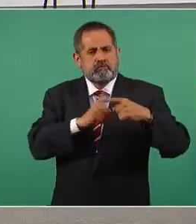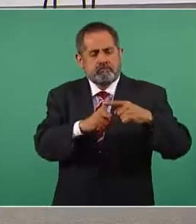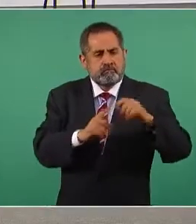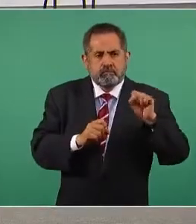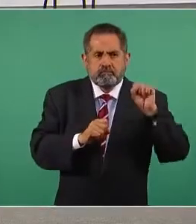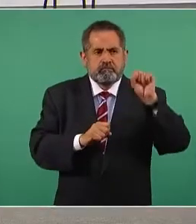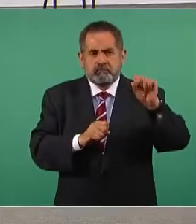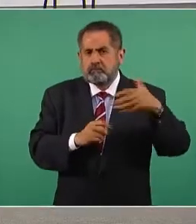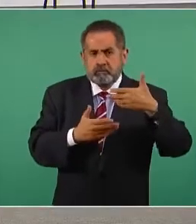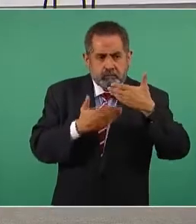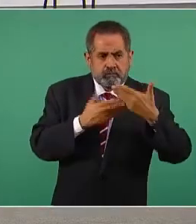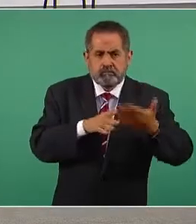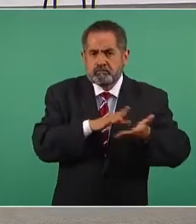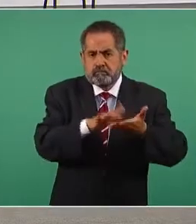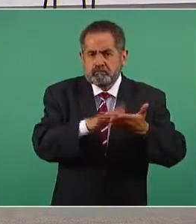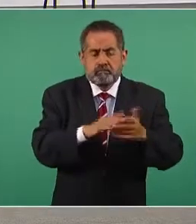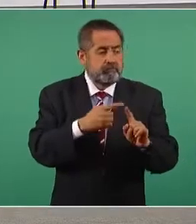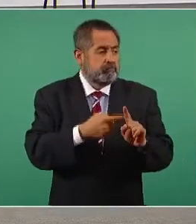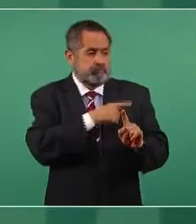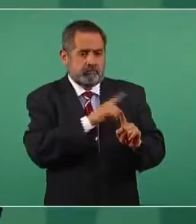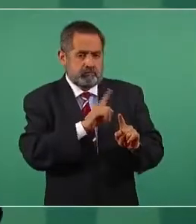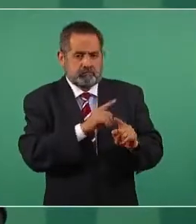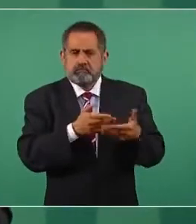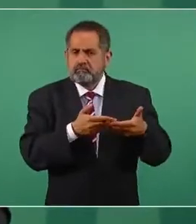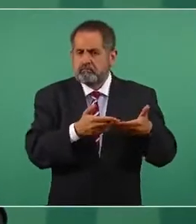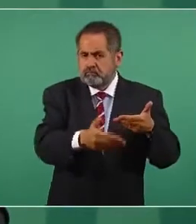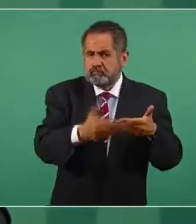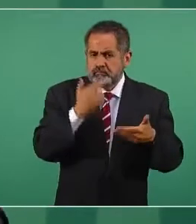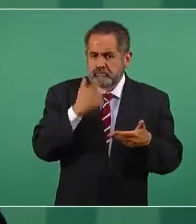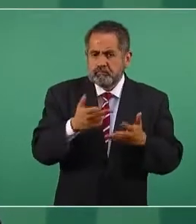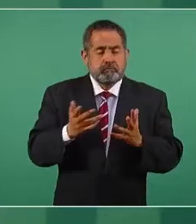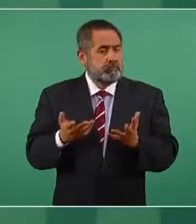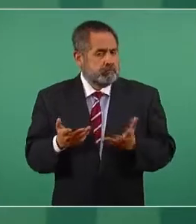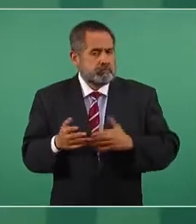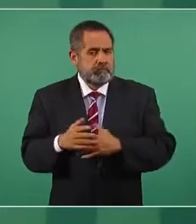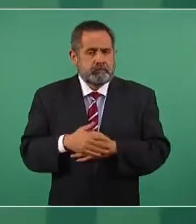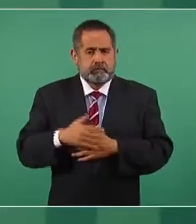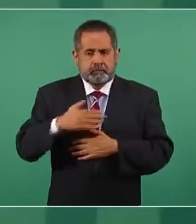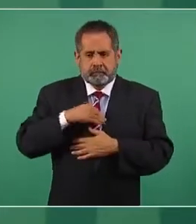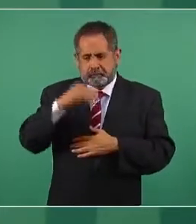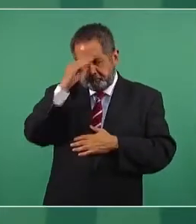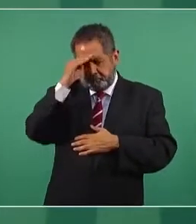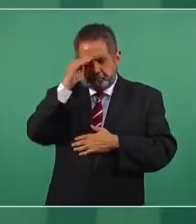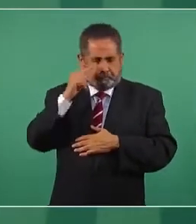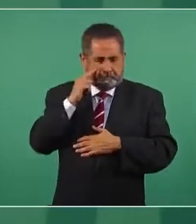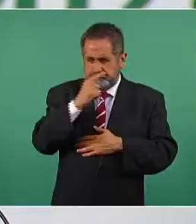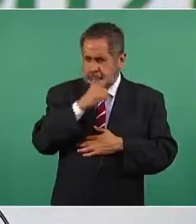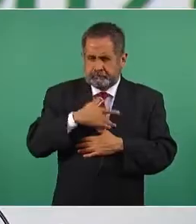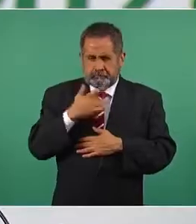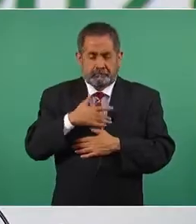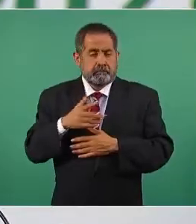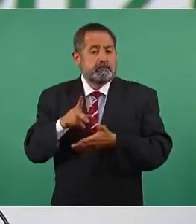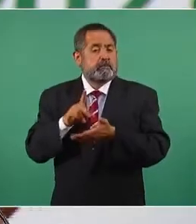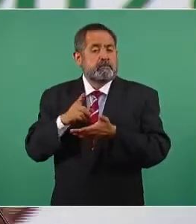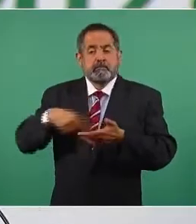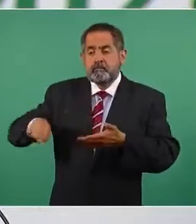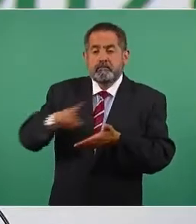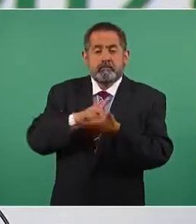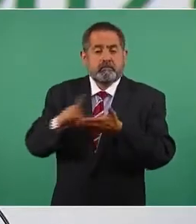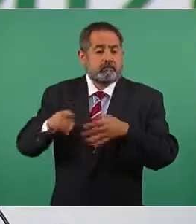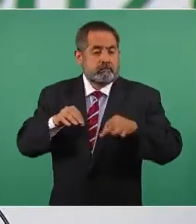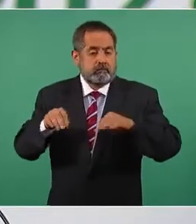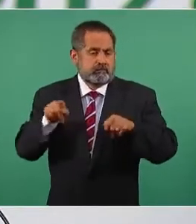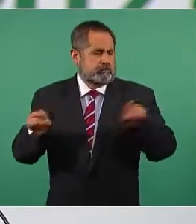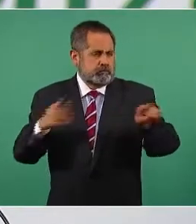sindicatos que en el pasado, la anterior administración. Entonces, yo lo que anticiparía es que los derechos de los trabajadores a ambos lados de